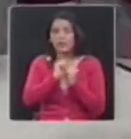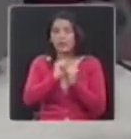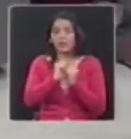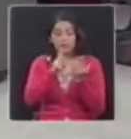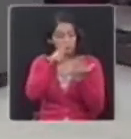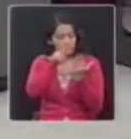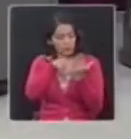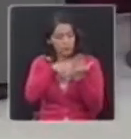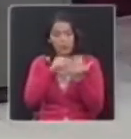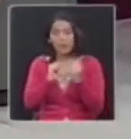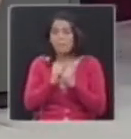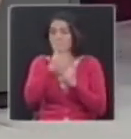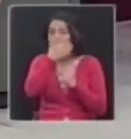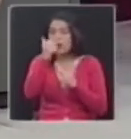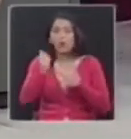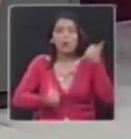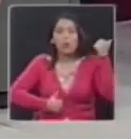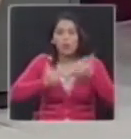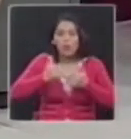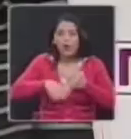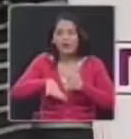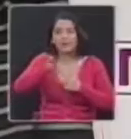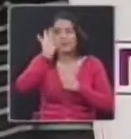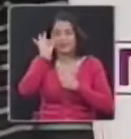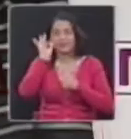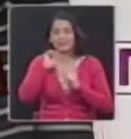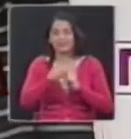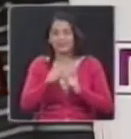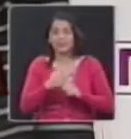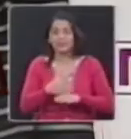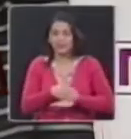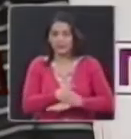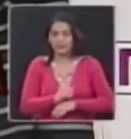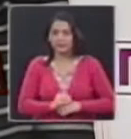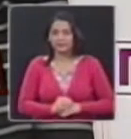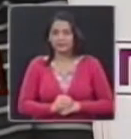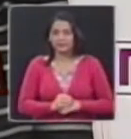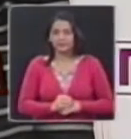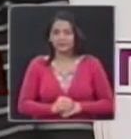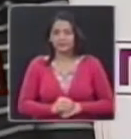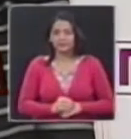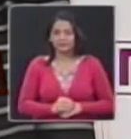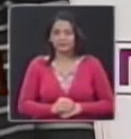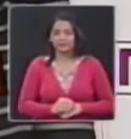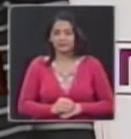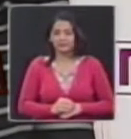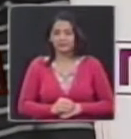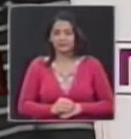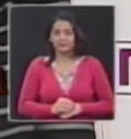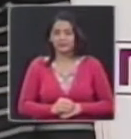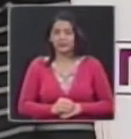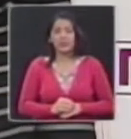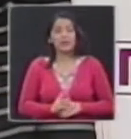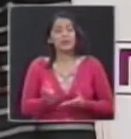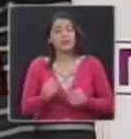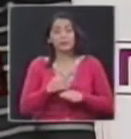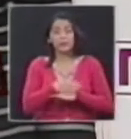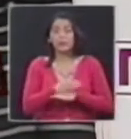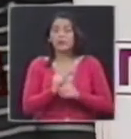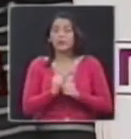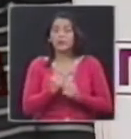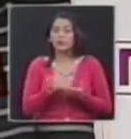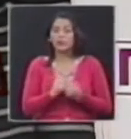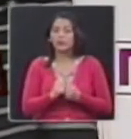mejores prácticas detectadas sean presentadas luego en el conjunto del Seminario Internacional de